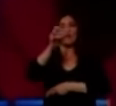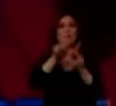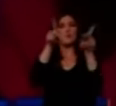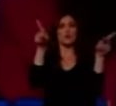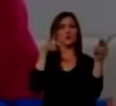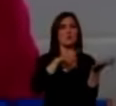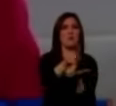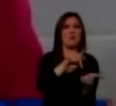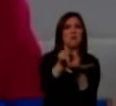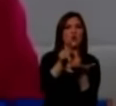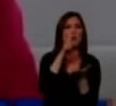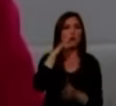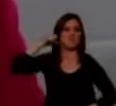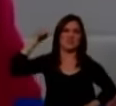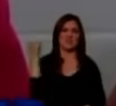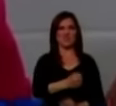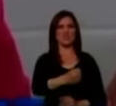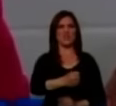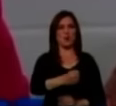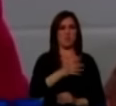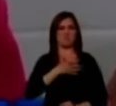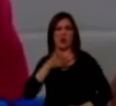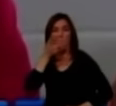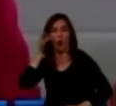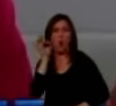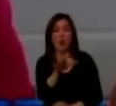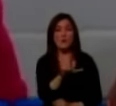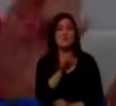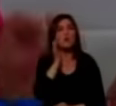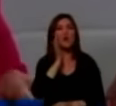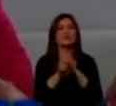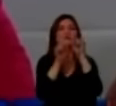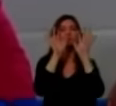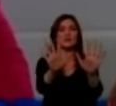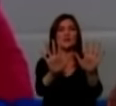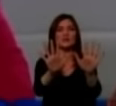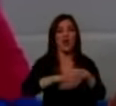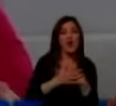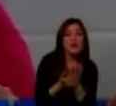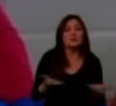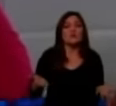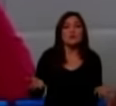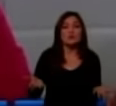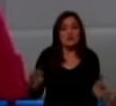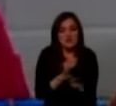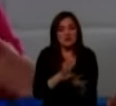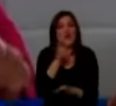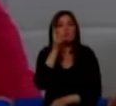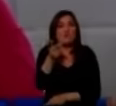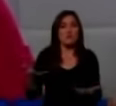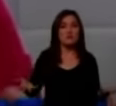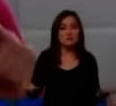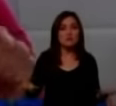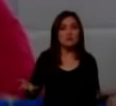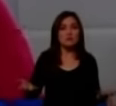machista y un misógino. 10 años de autoritarismo y 10 años de abuso, las consecuencias son estos. Un funcionario público de un